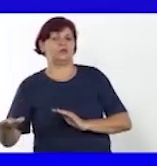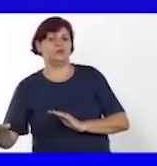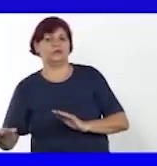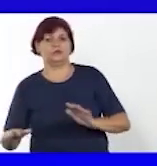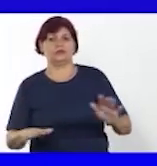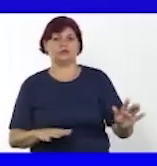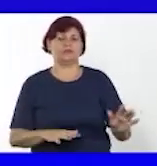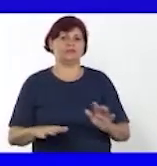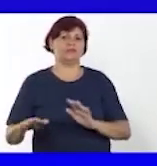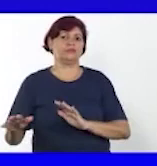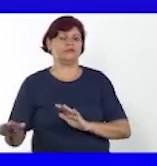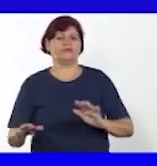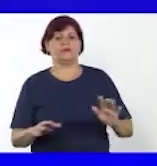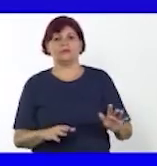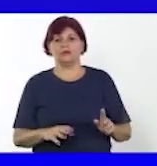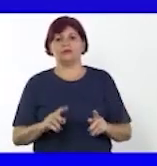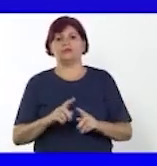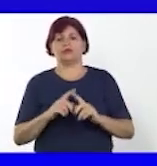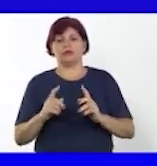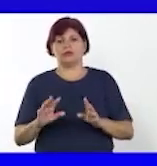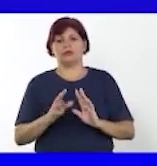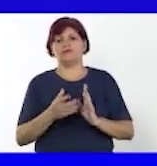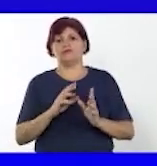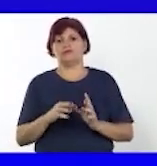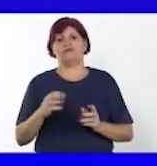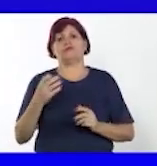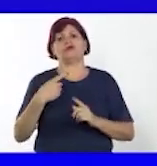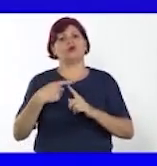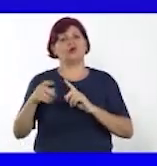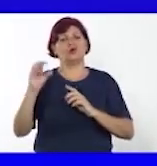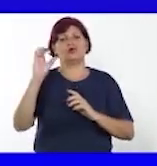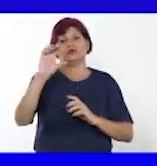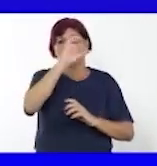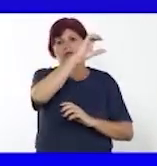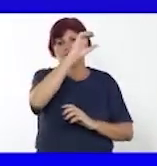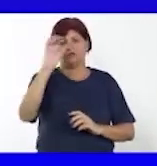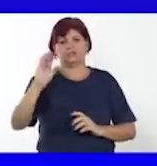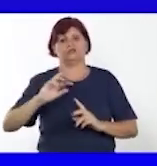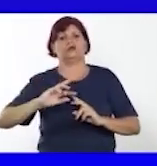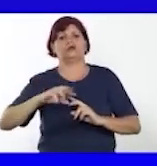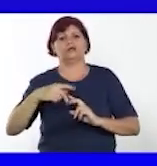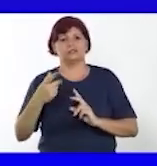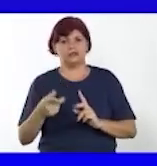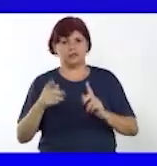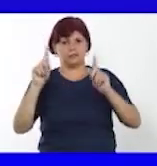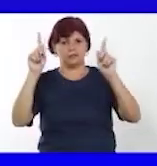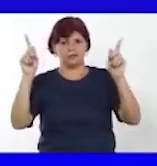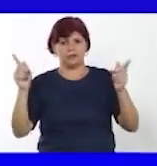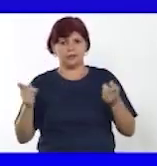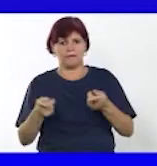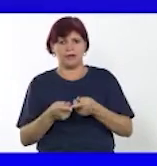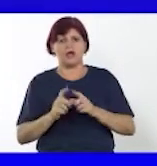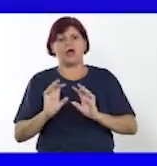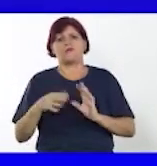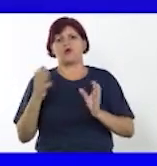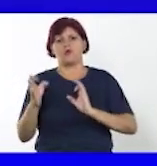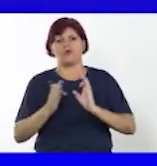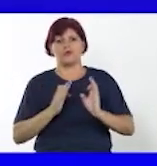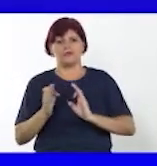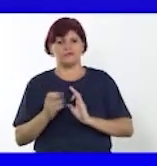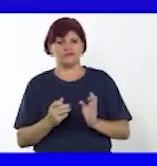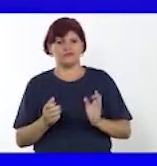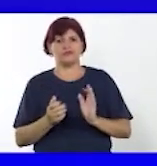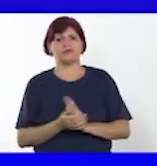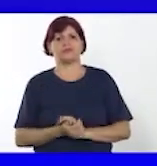se desplaza porque adquiere la forma de la ecuación ax cuadrado más bx más c. Repito, esa es la parábola como una